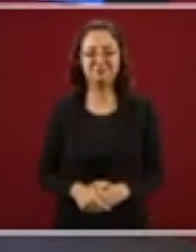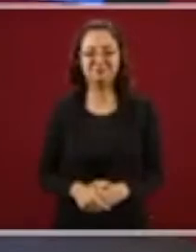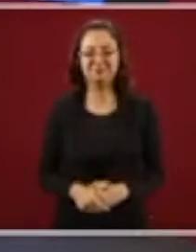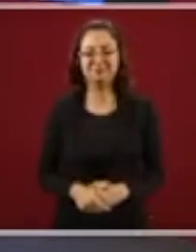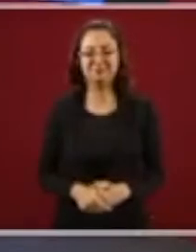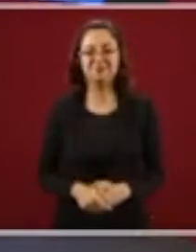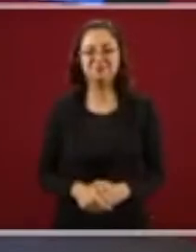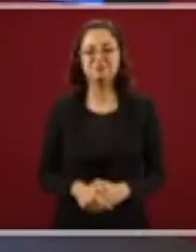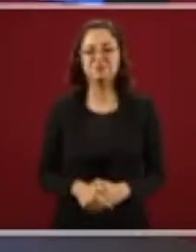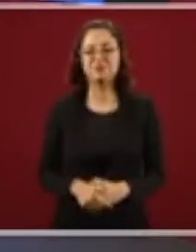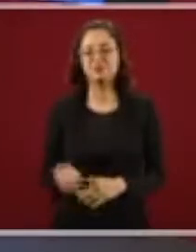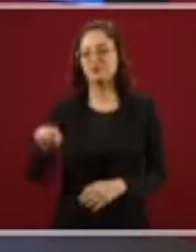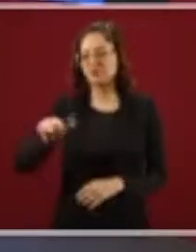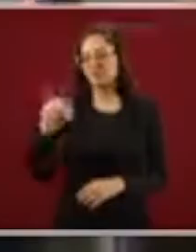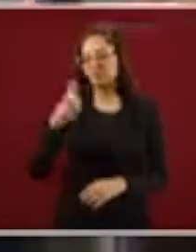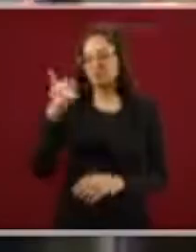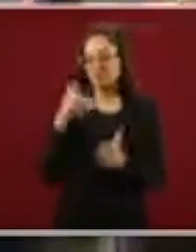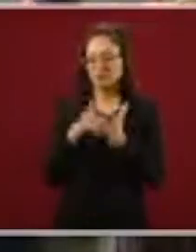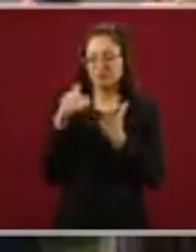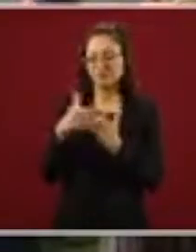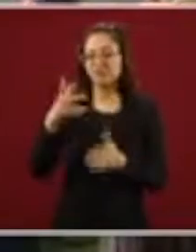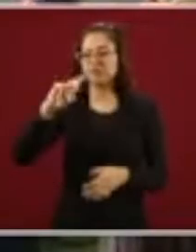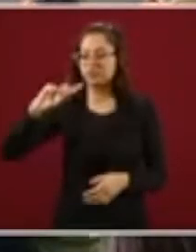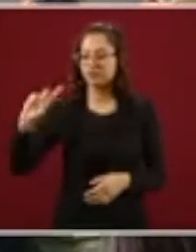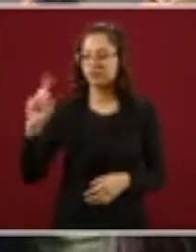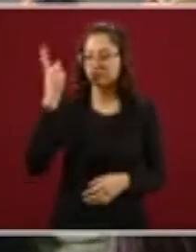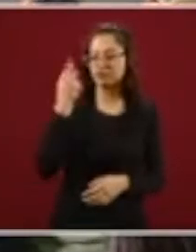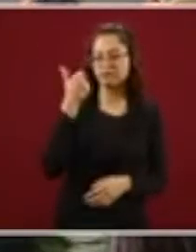a 11 millones de dólares por empresa,